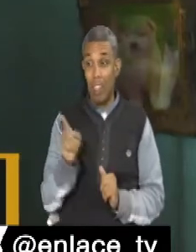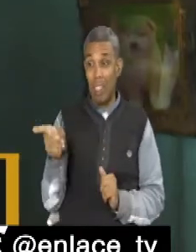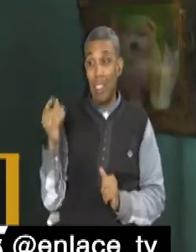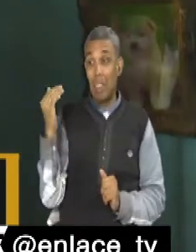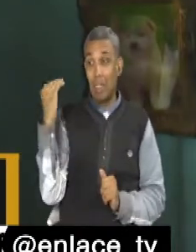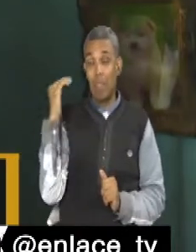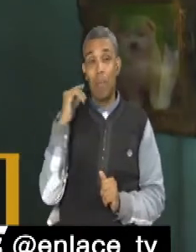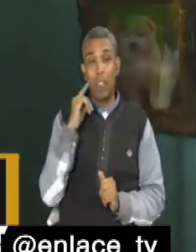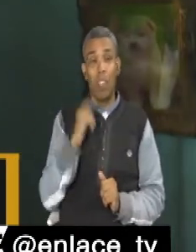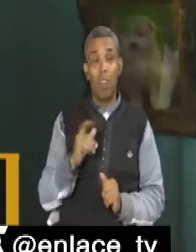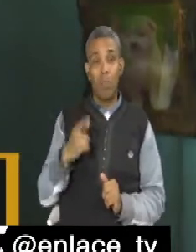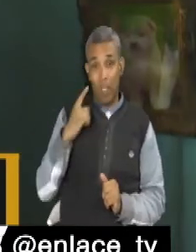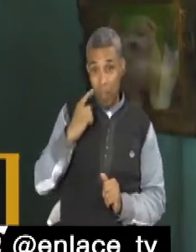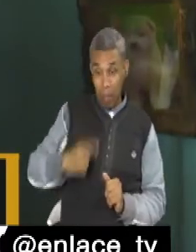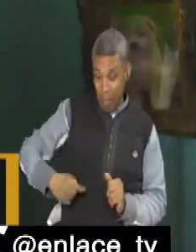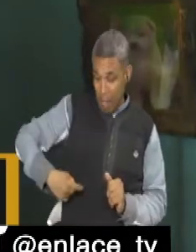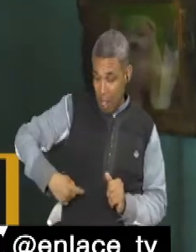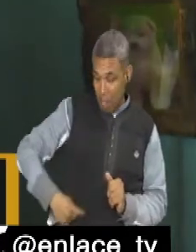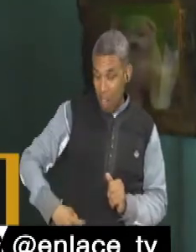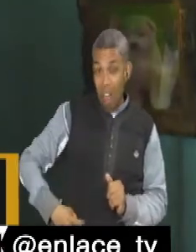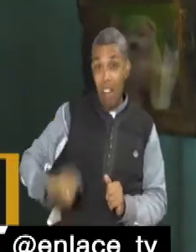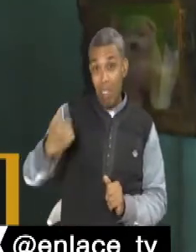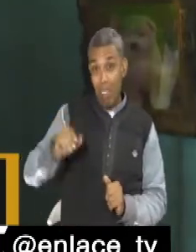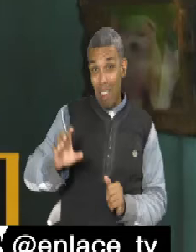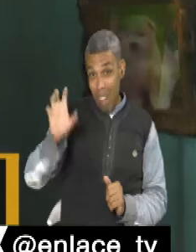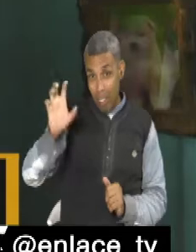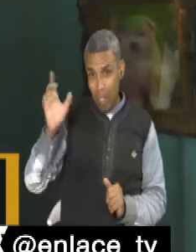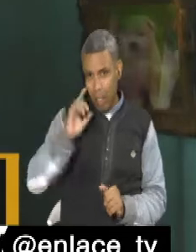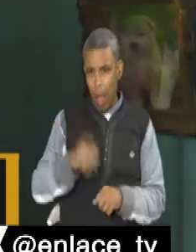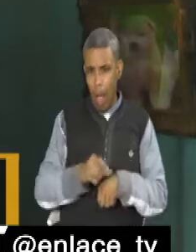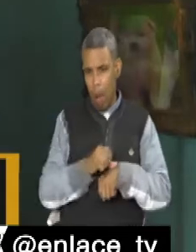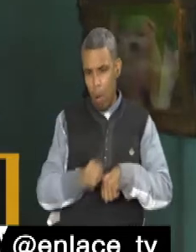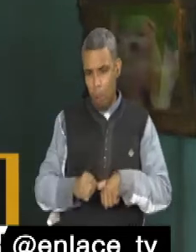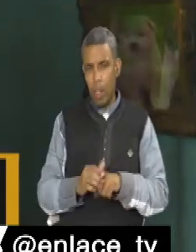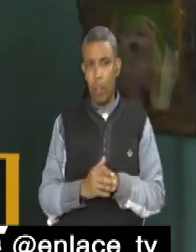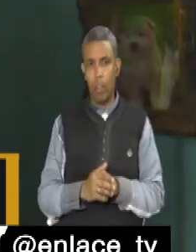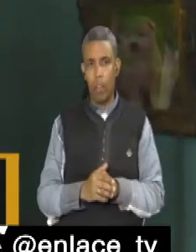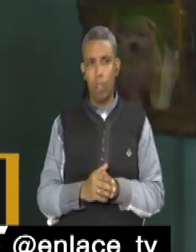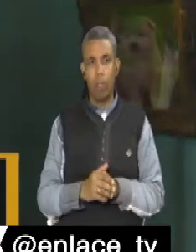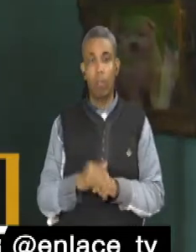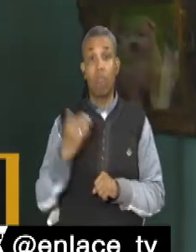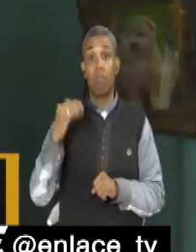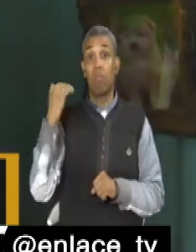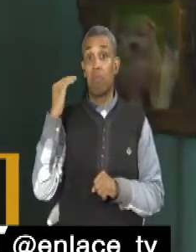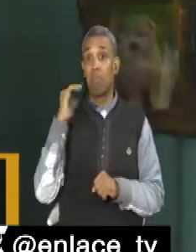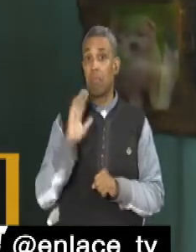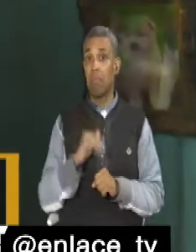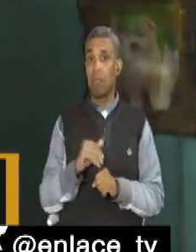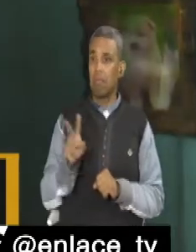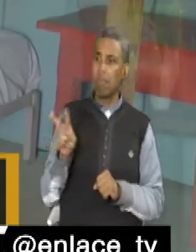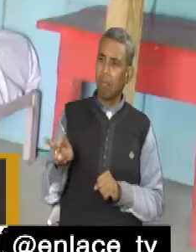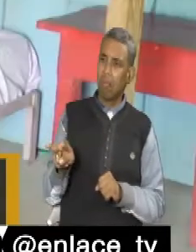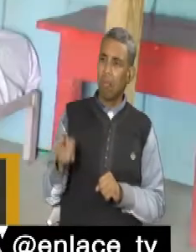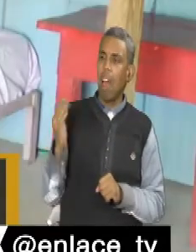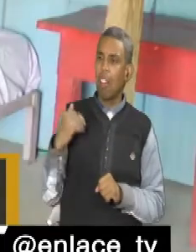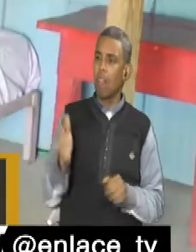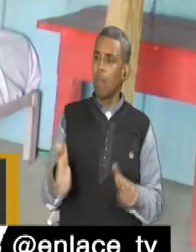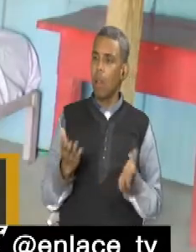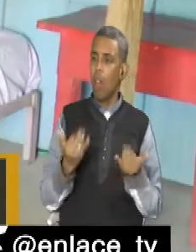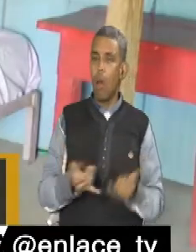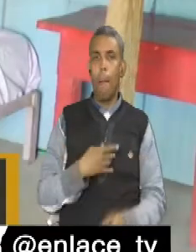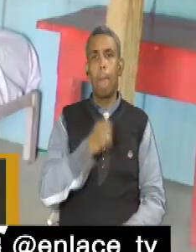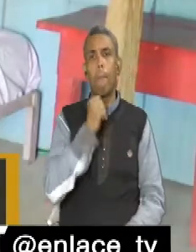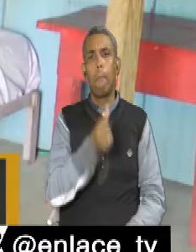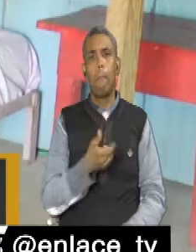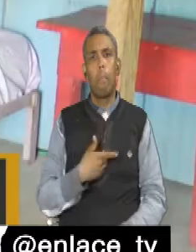de un cáncer en el colo tenía él. Entonces lo operaron y ahora yo antes lo veía como mejor, ahora lo veo peor. José ha tenido